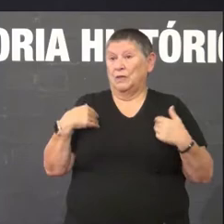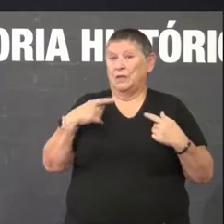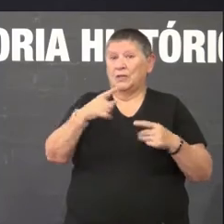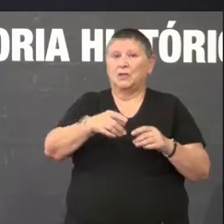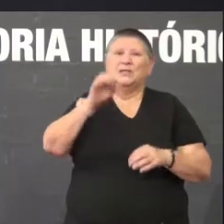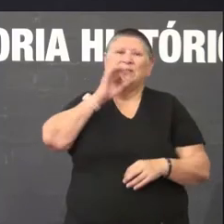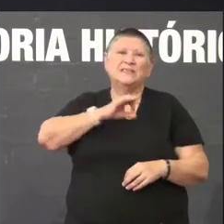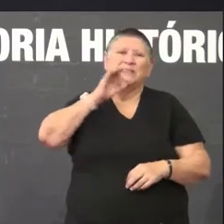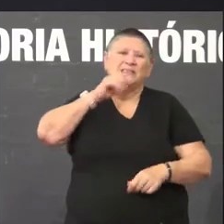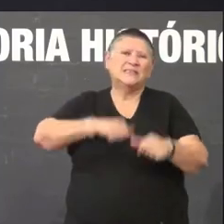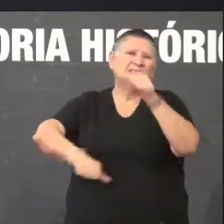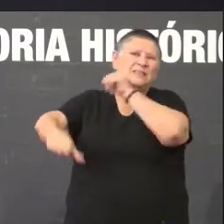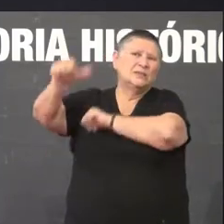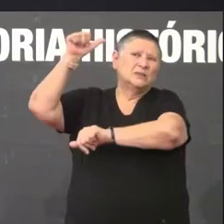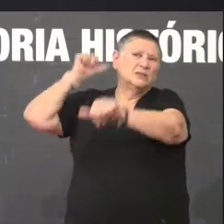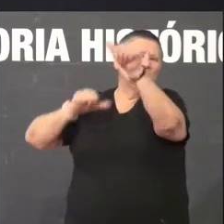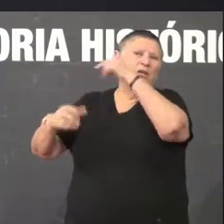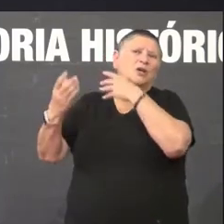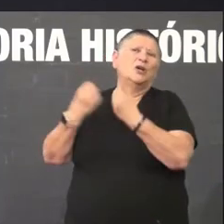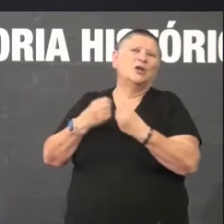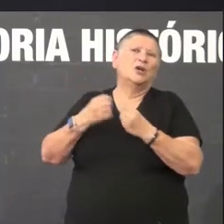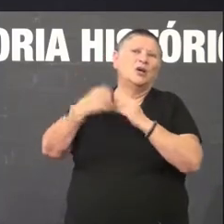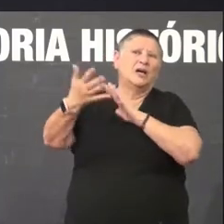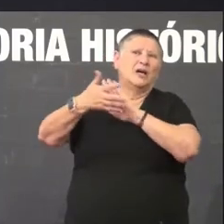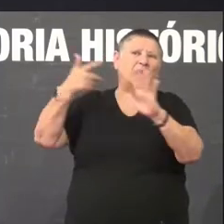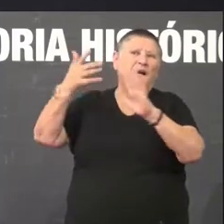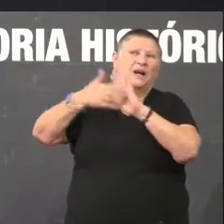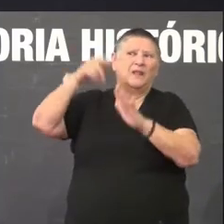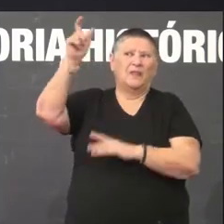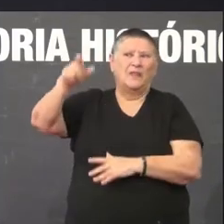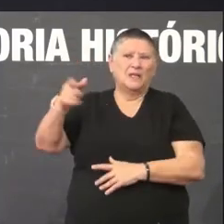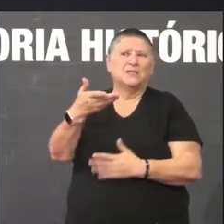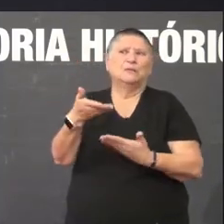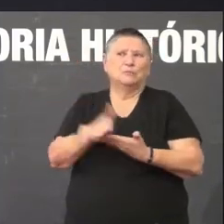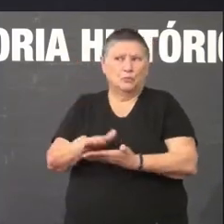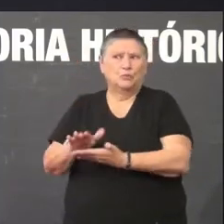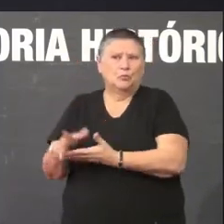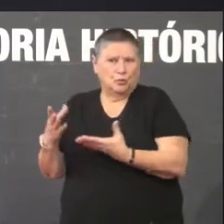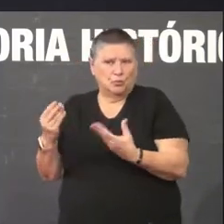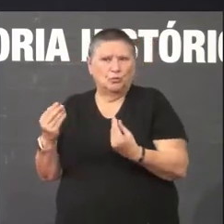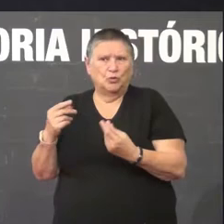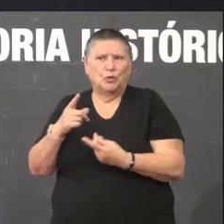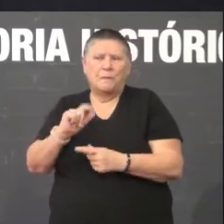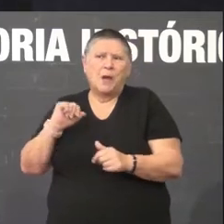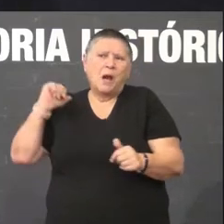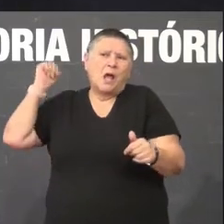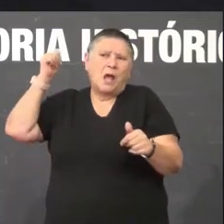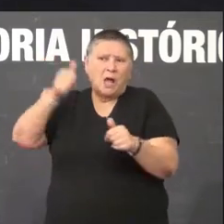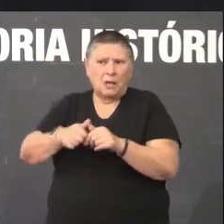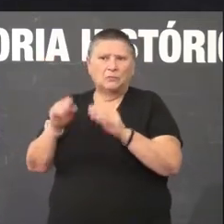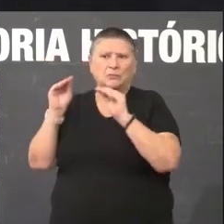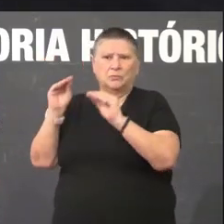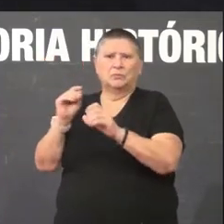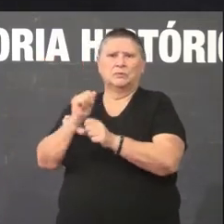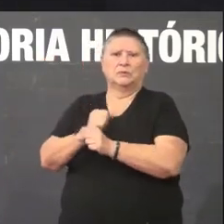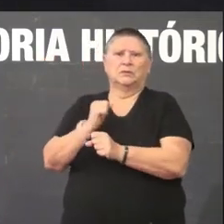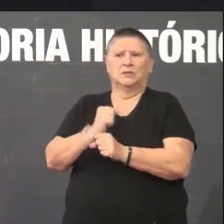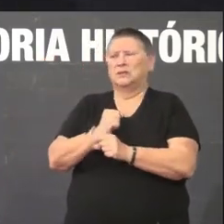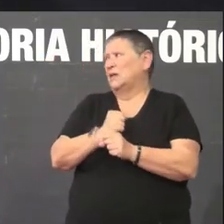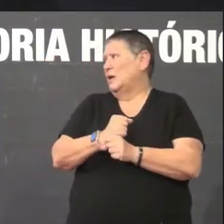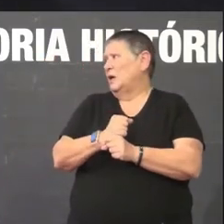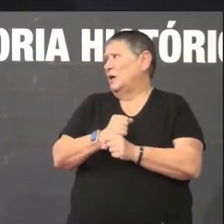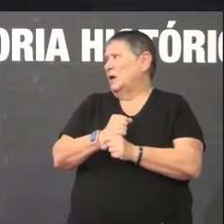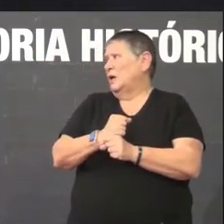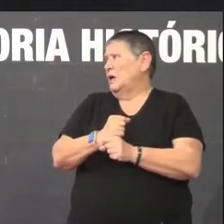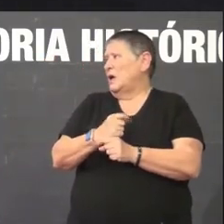cos irlandeses, que tantos mortos ademais nos costou a Costa da Morte, é dicir, o que somos gran soleiros, non? E tal. Hasta